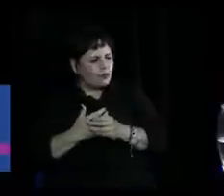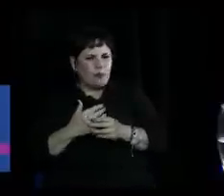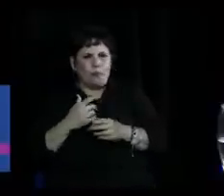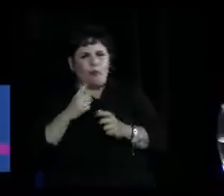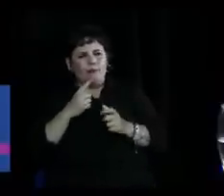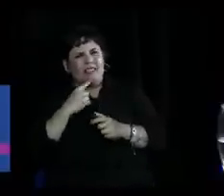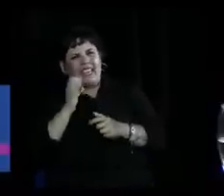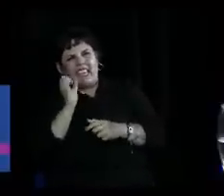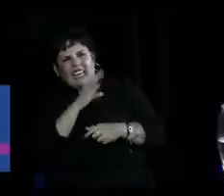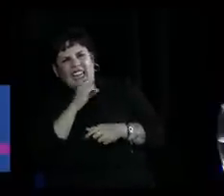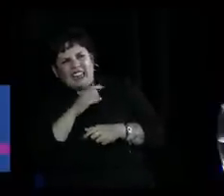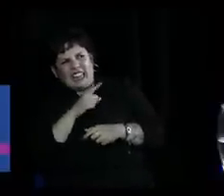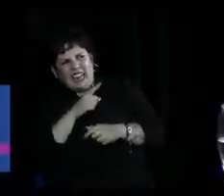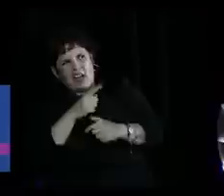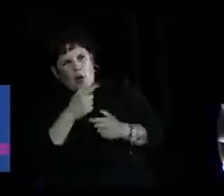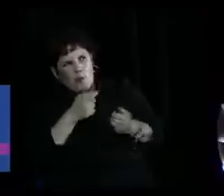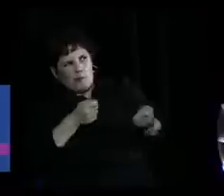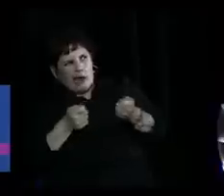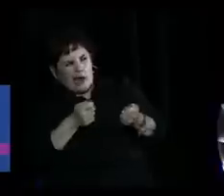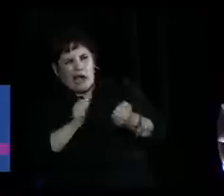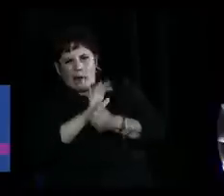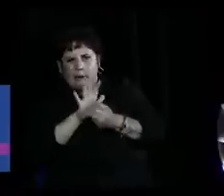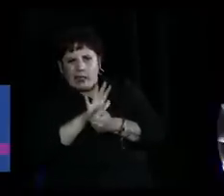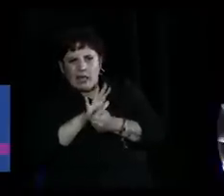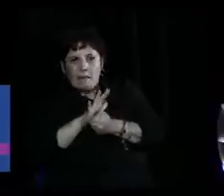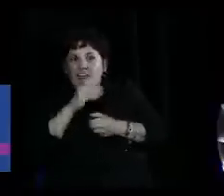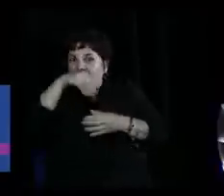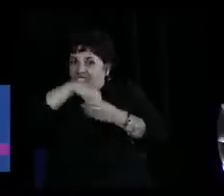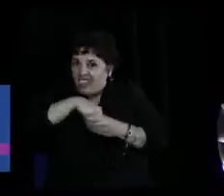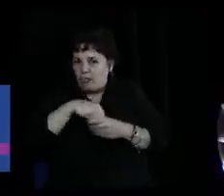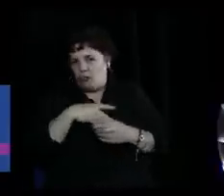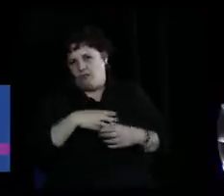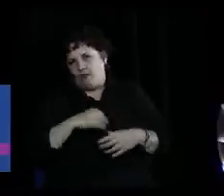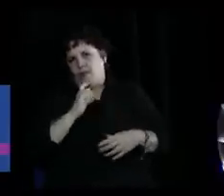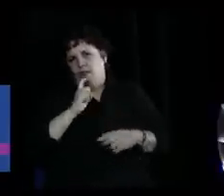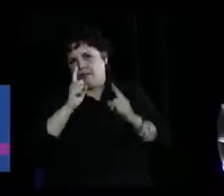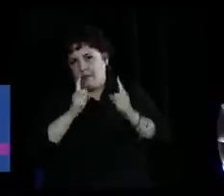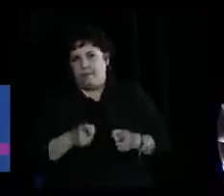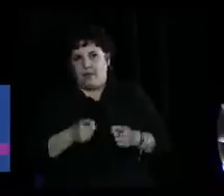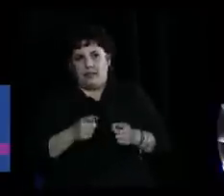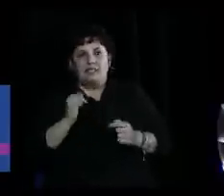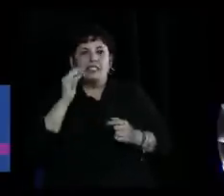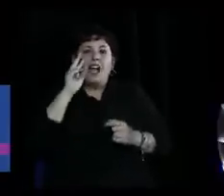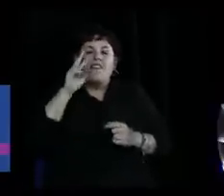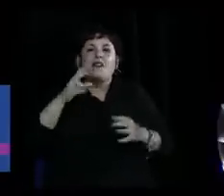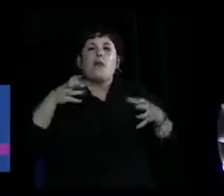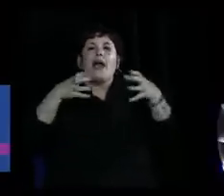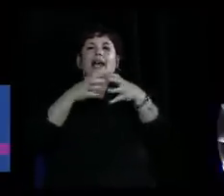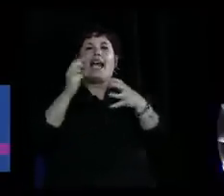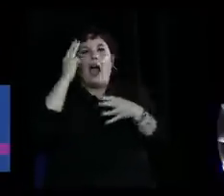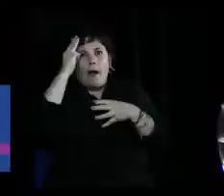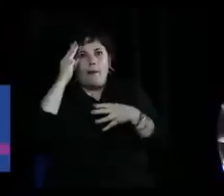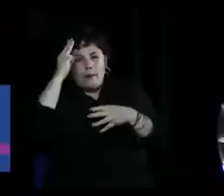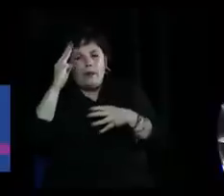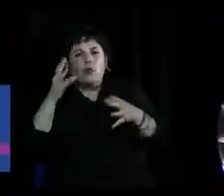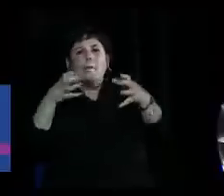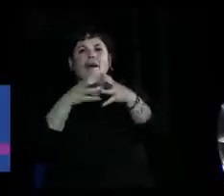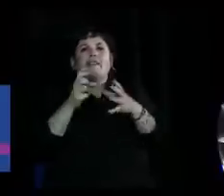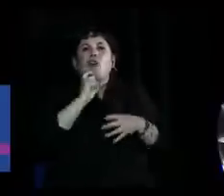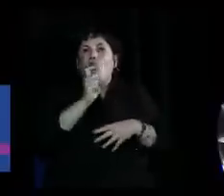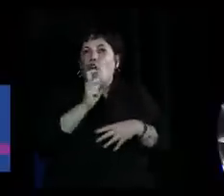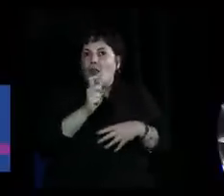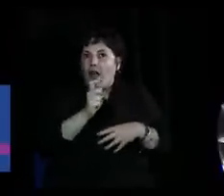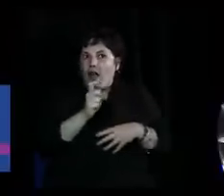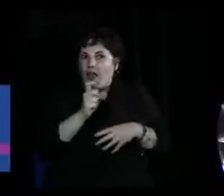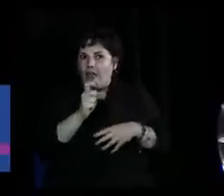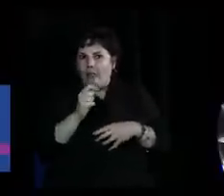crítica hacia cómo se maneja la pandemia, incluso dentro del oficialismo, que ya lo vimos con Cabildo Abierto y con el Partido Colorado, y que